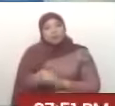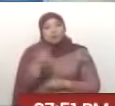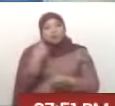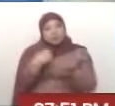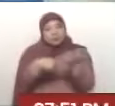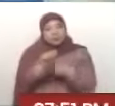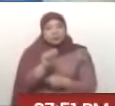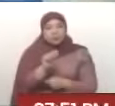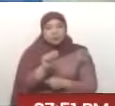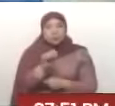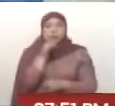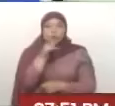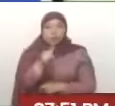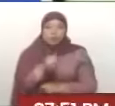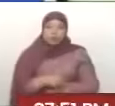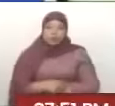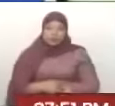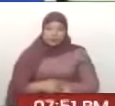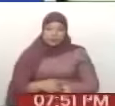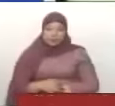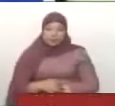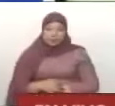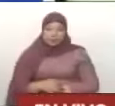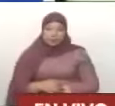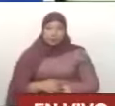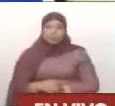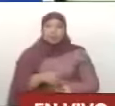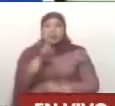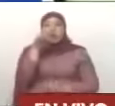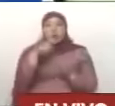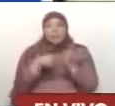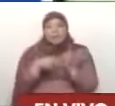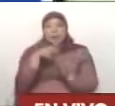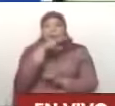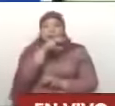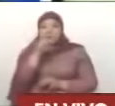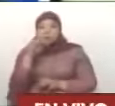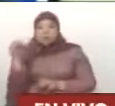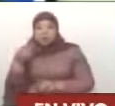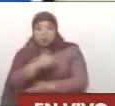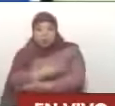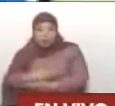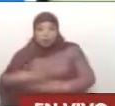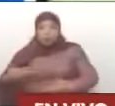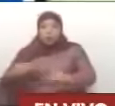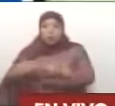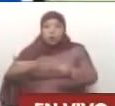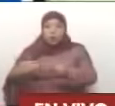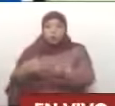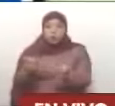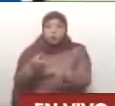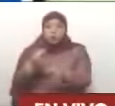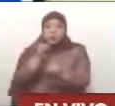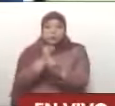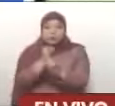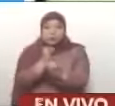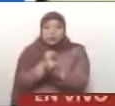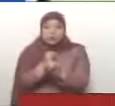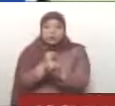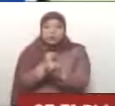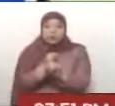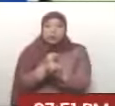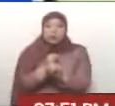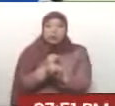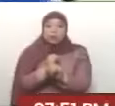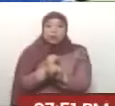vendiendo la información en 1.200 millones de dólares para acceder a servicios de la nube de Google y Amazon. Se lo están dando